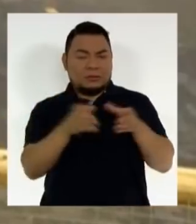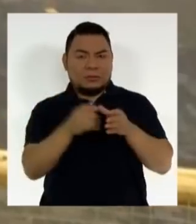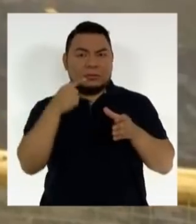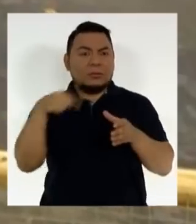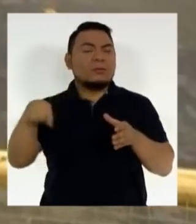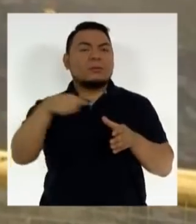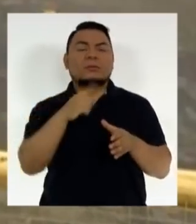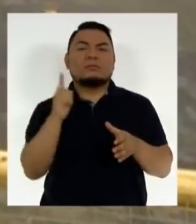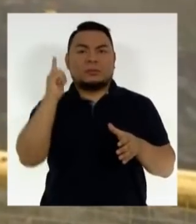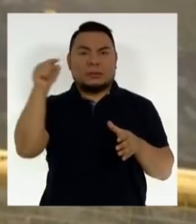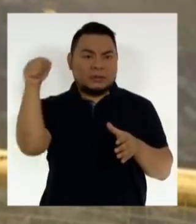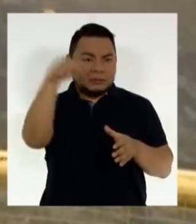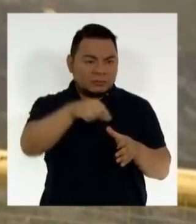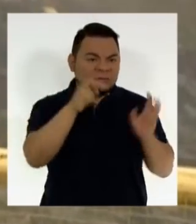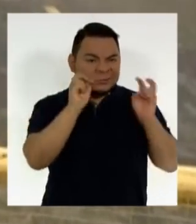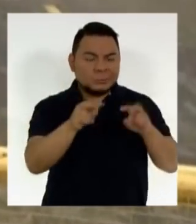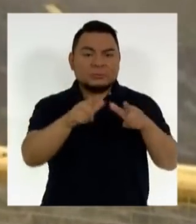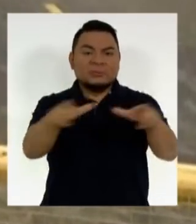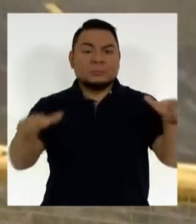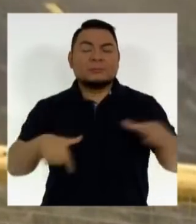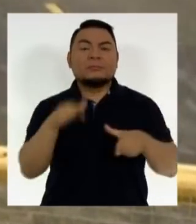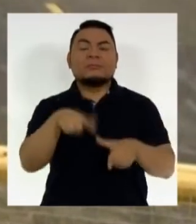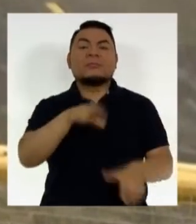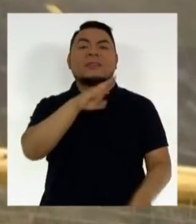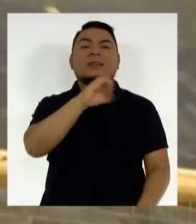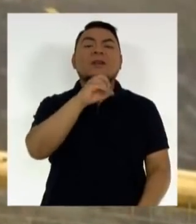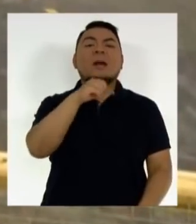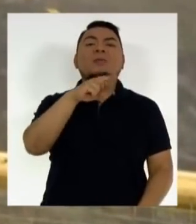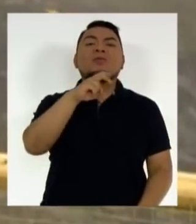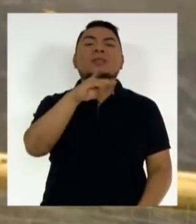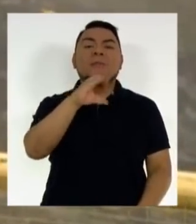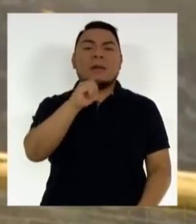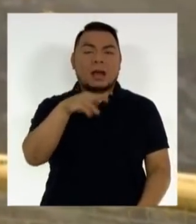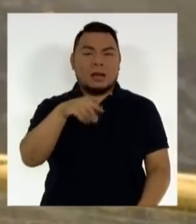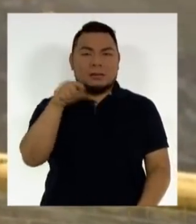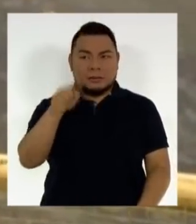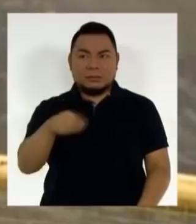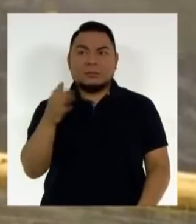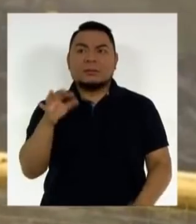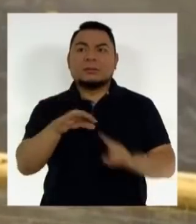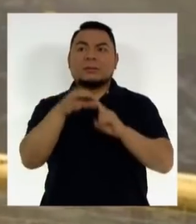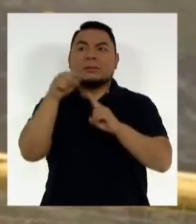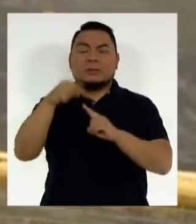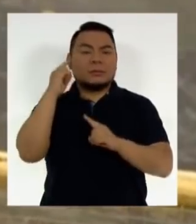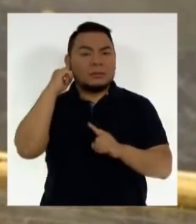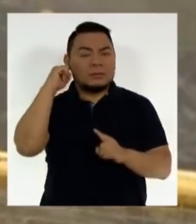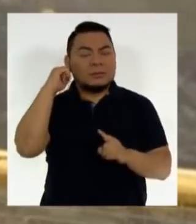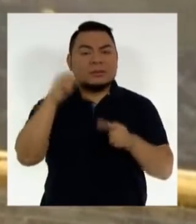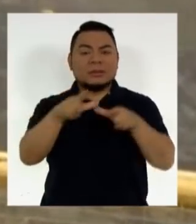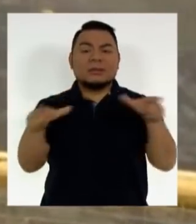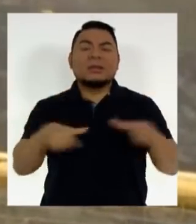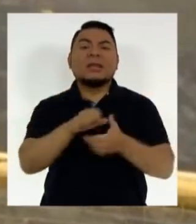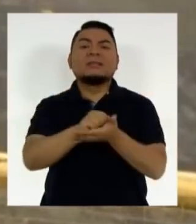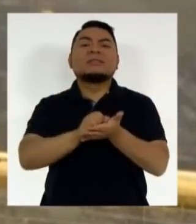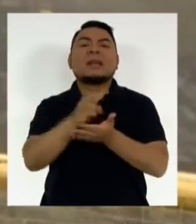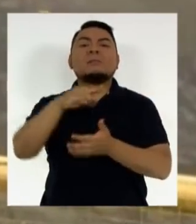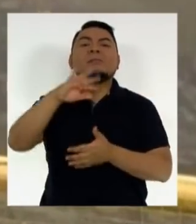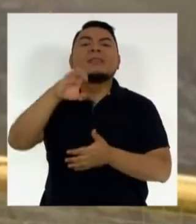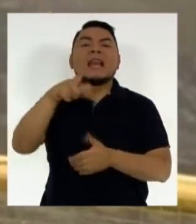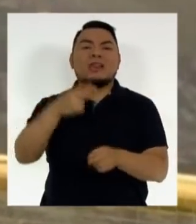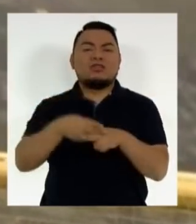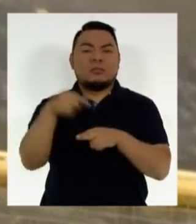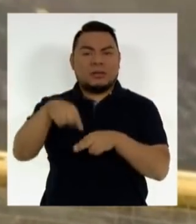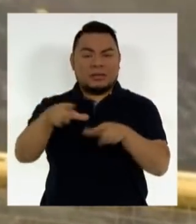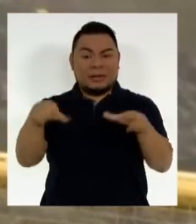cuerpo conjunto, en la zona del Valle del Río Apurímac y Mantaro, específicamente en la zona de San Miguel,